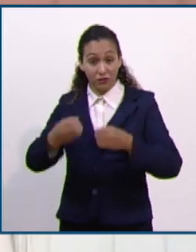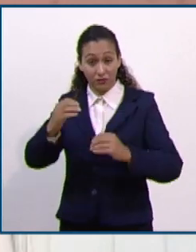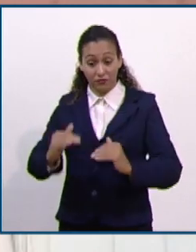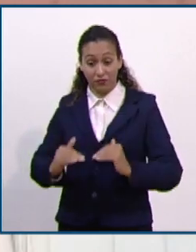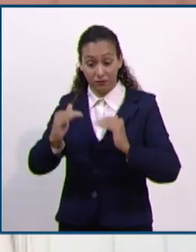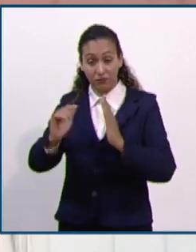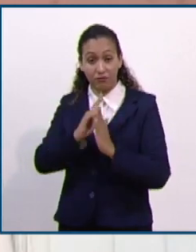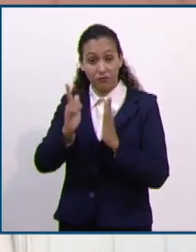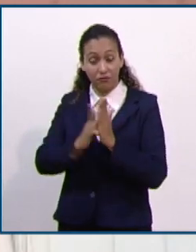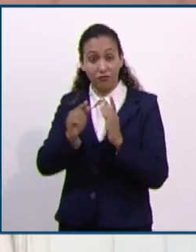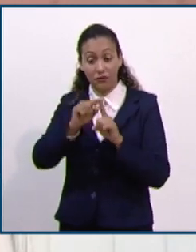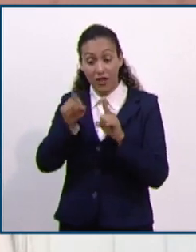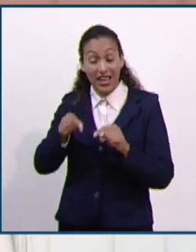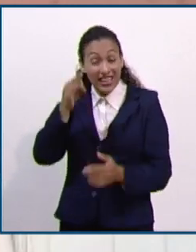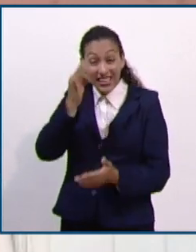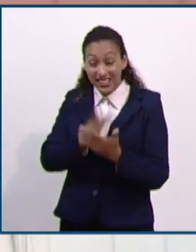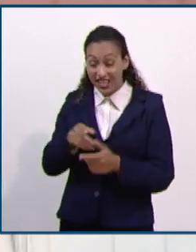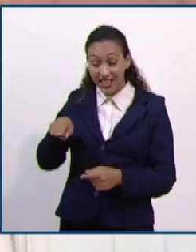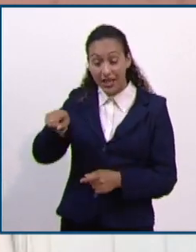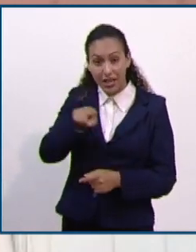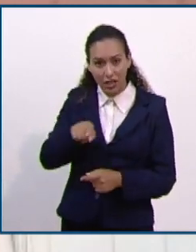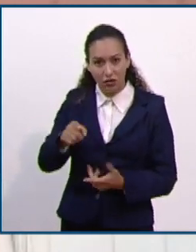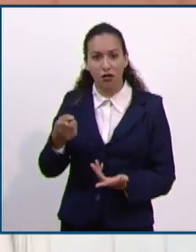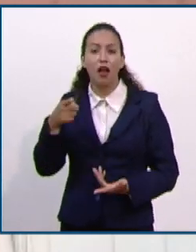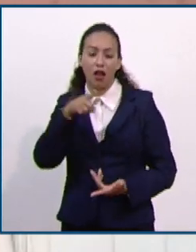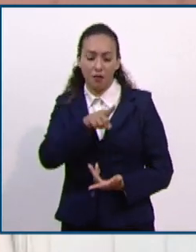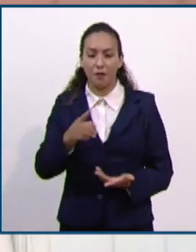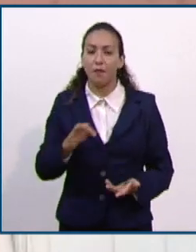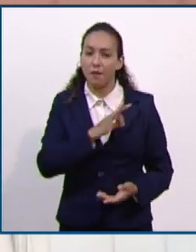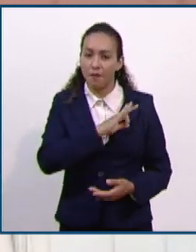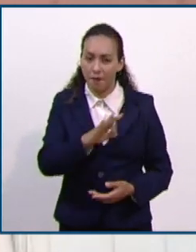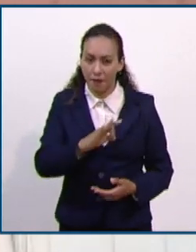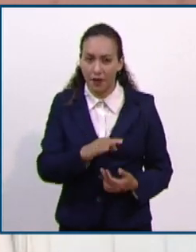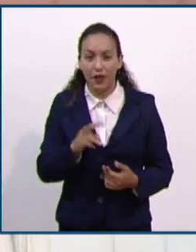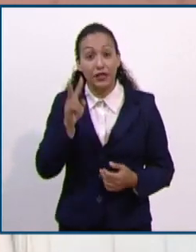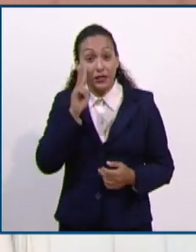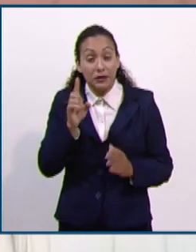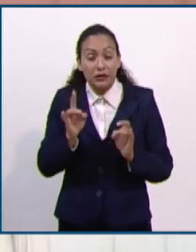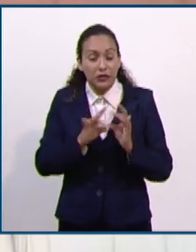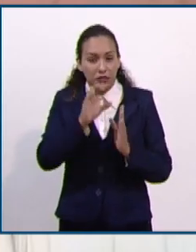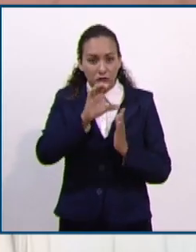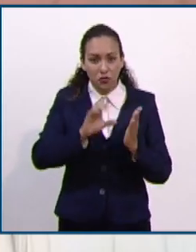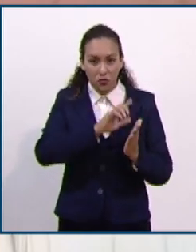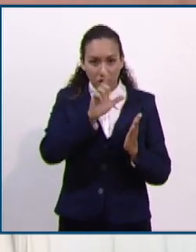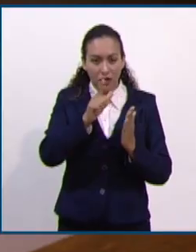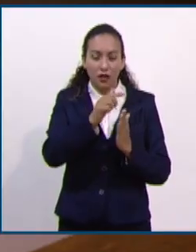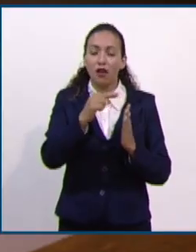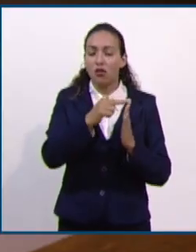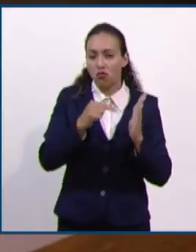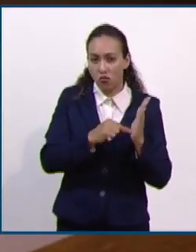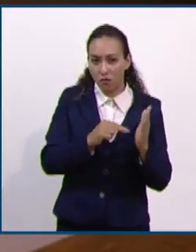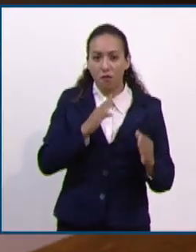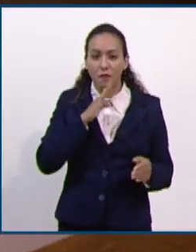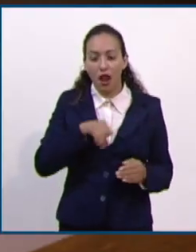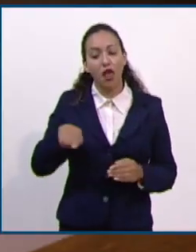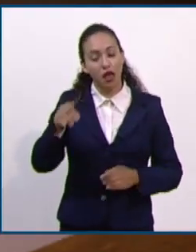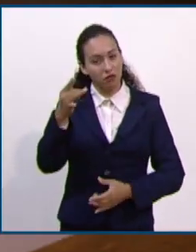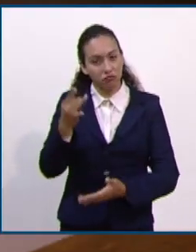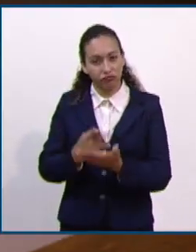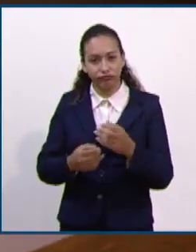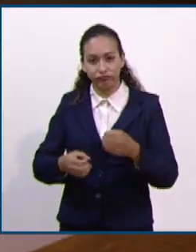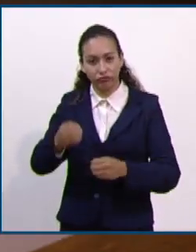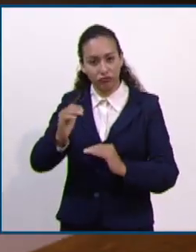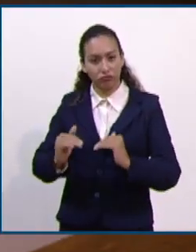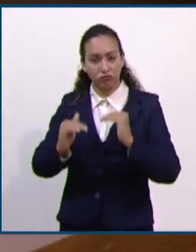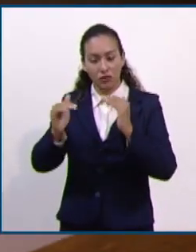la Nación puede declarar con efectos generales la inconstitucionalidad de una norma. La Sala